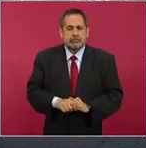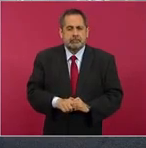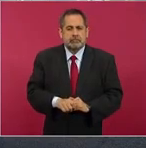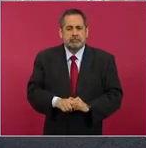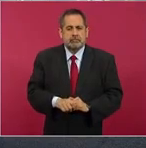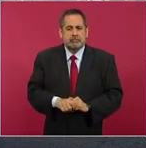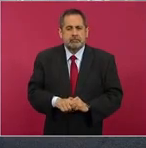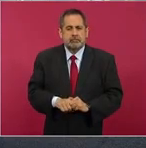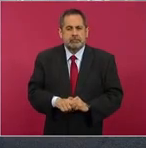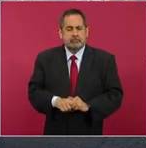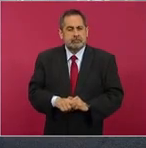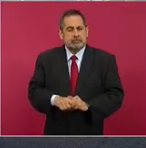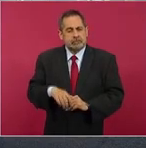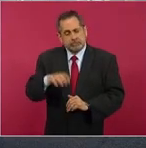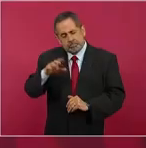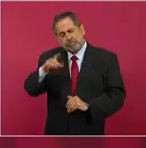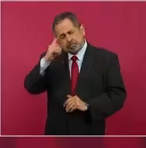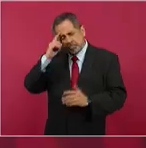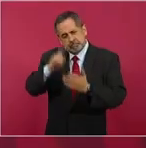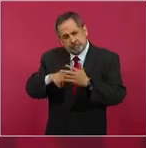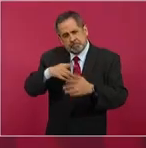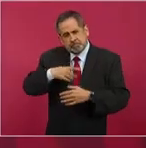para Collado? Yo diría que sí.